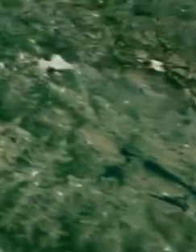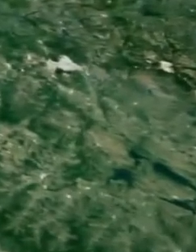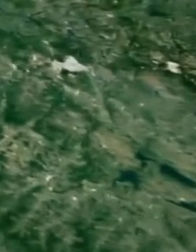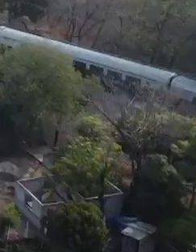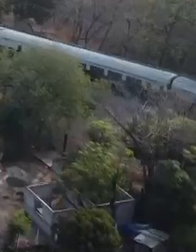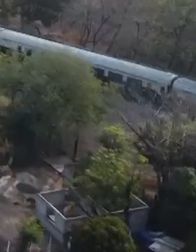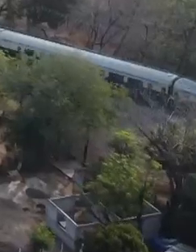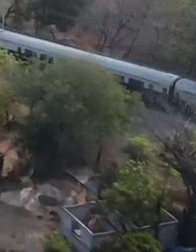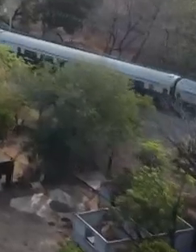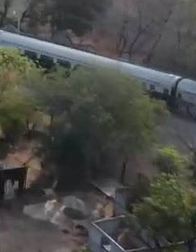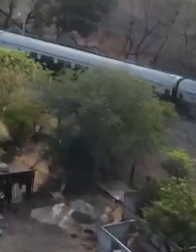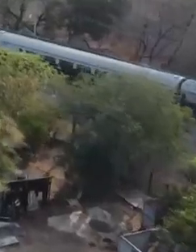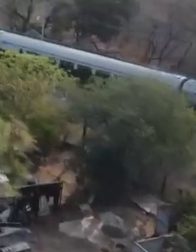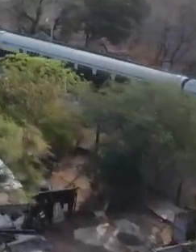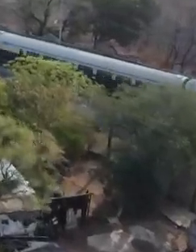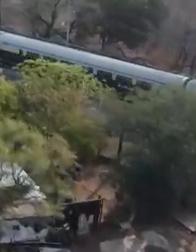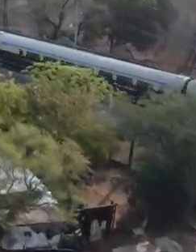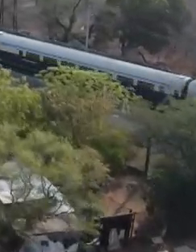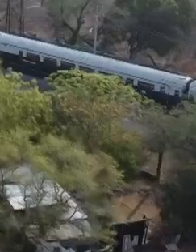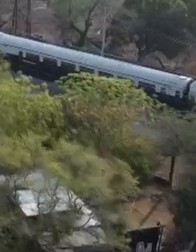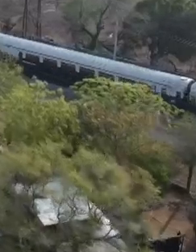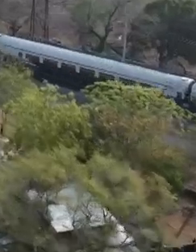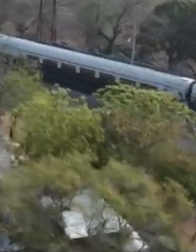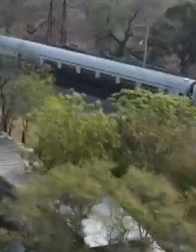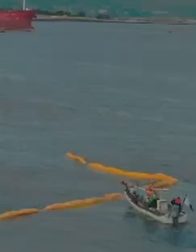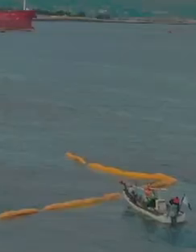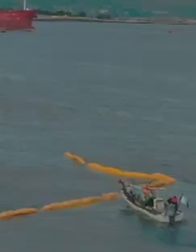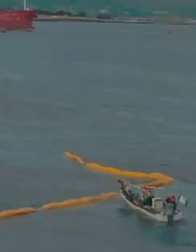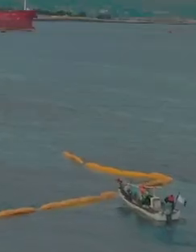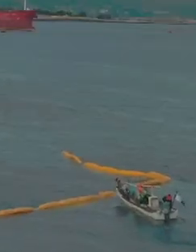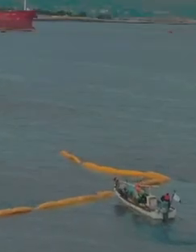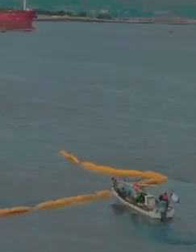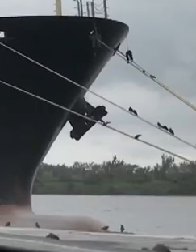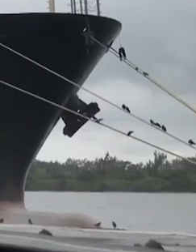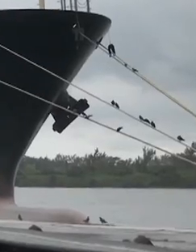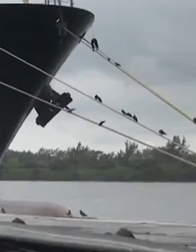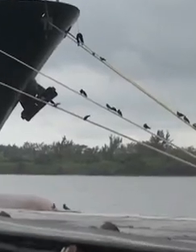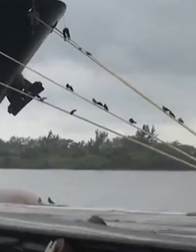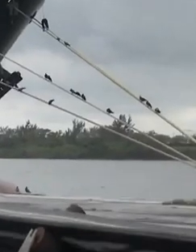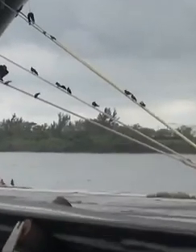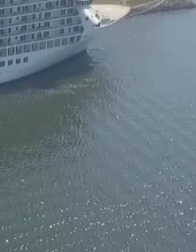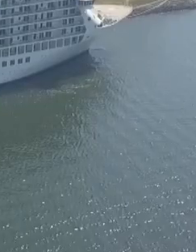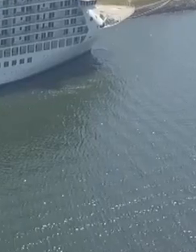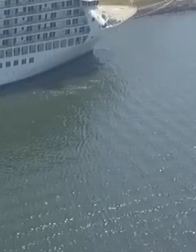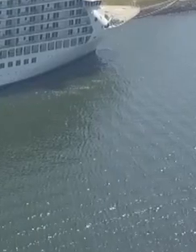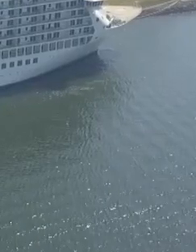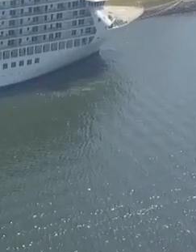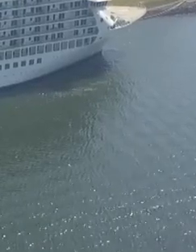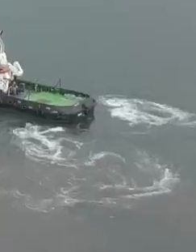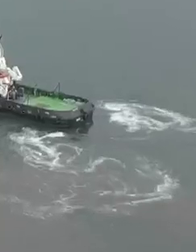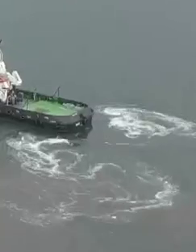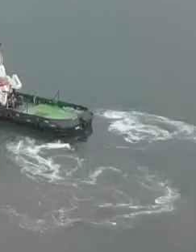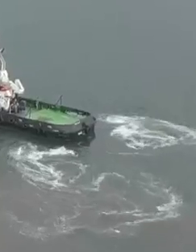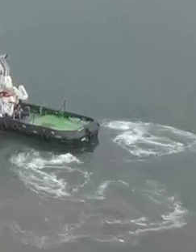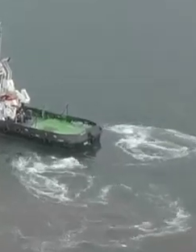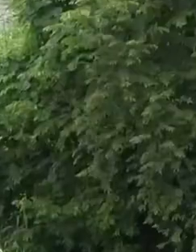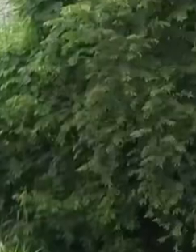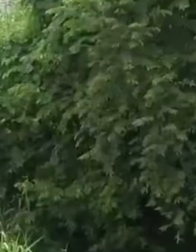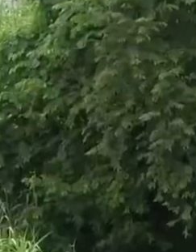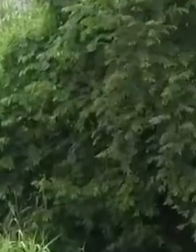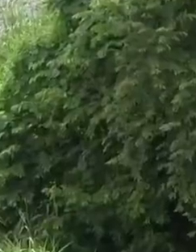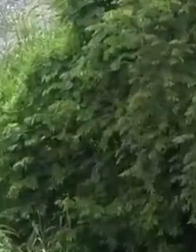Tehuantepec crea una plataforma logística integrada por los puertos de Salina Cruz, Coatzacoalcos, Puerto Chiapas y Dos